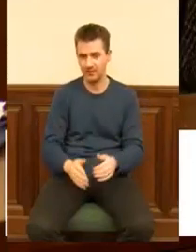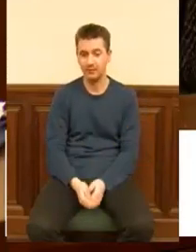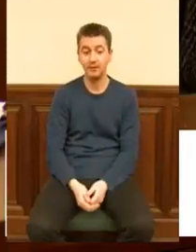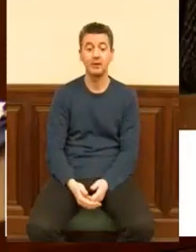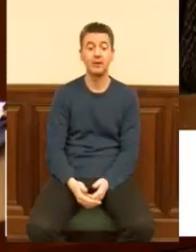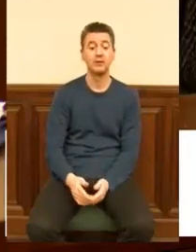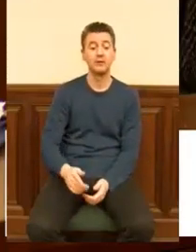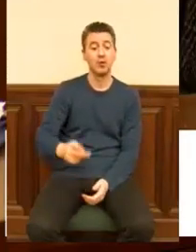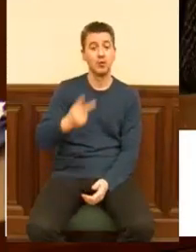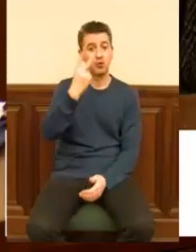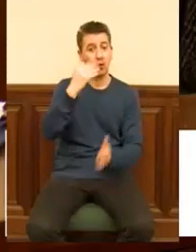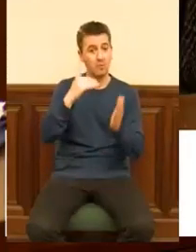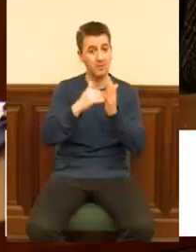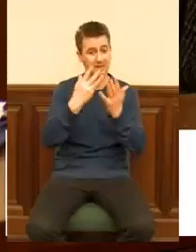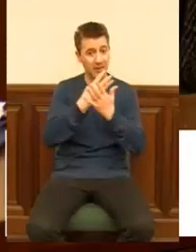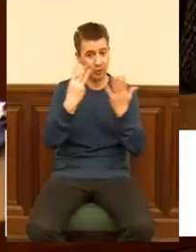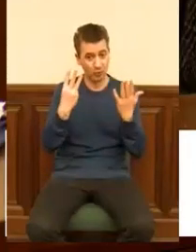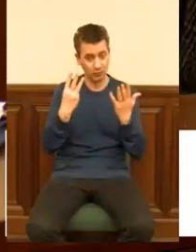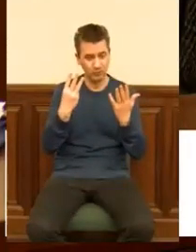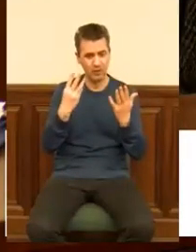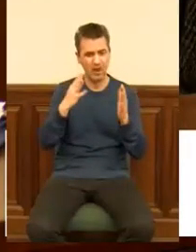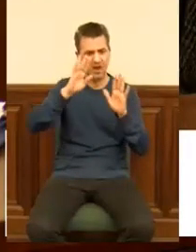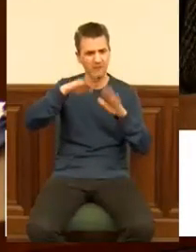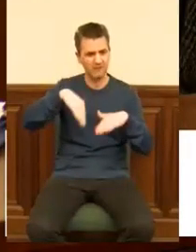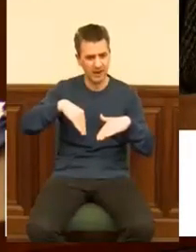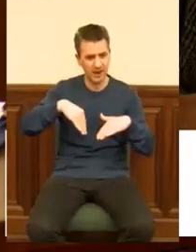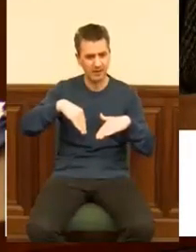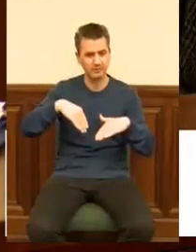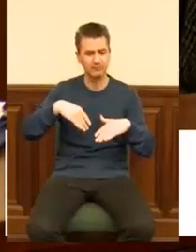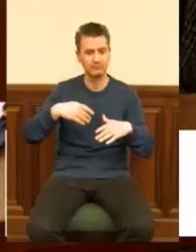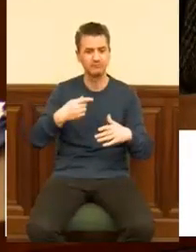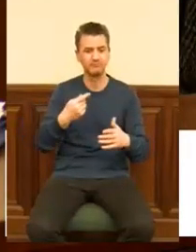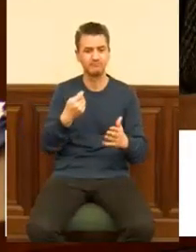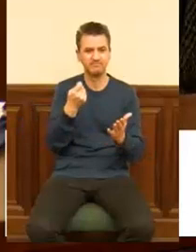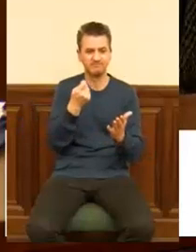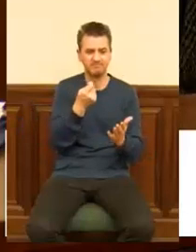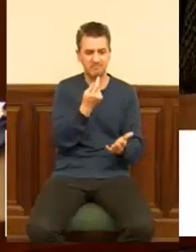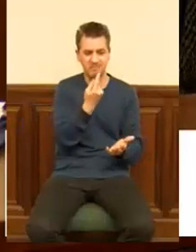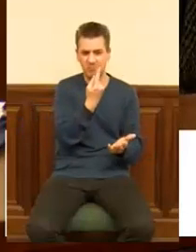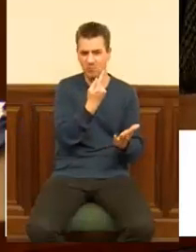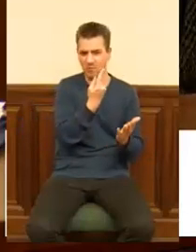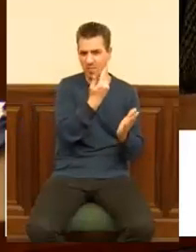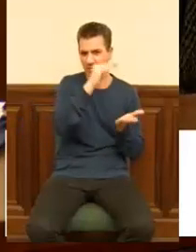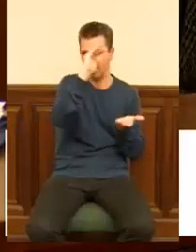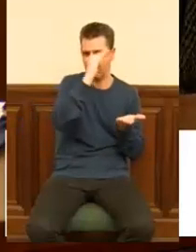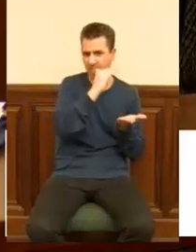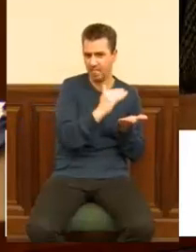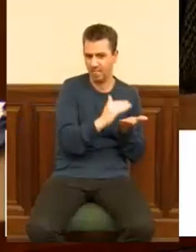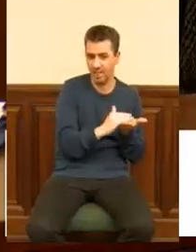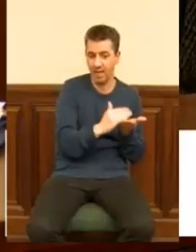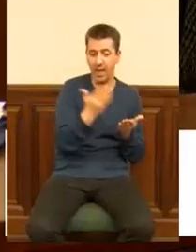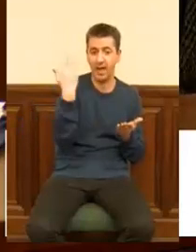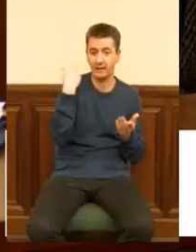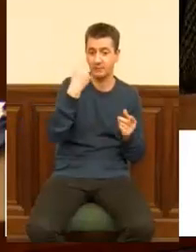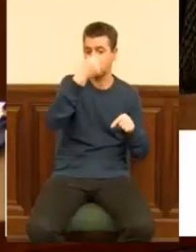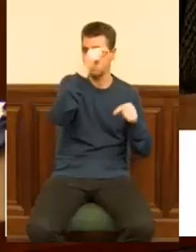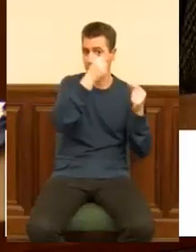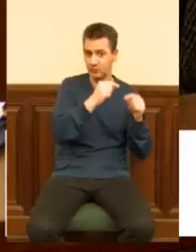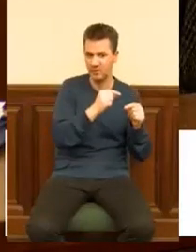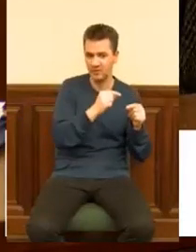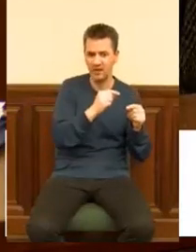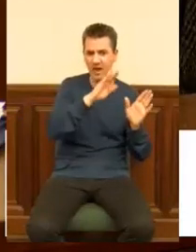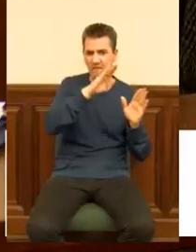2018 fue eliminado en su totalidad el importe, dejando la partida presupuestaria en la que estaba recogida